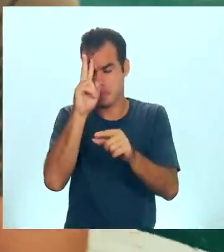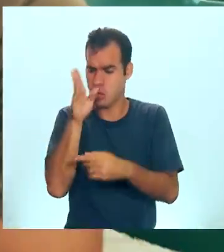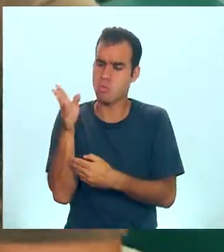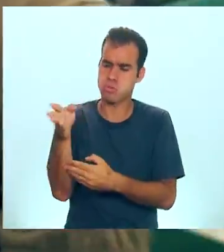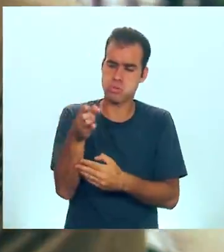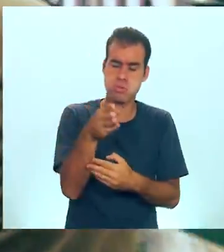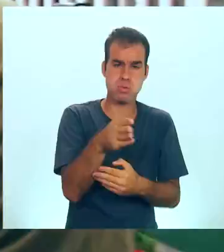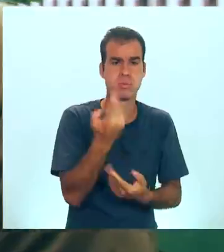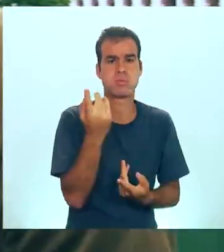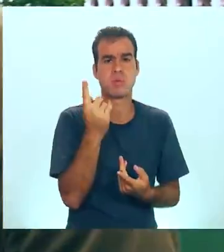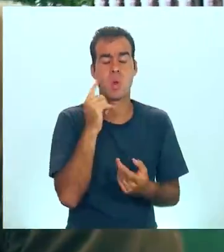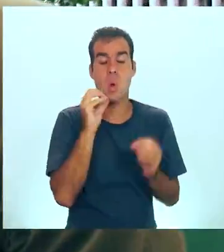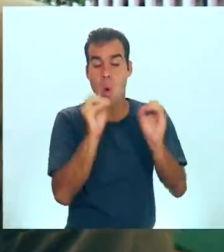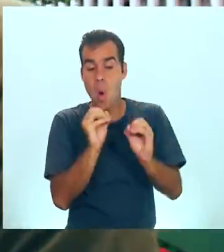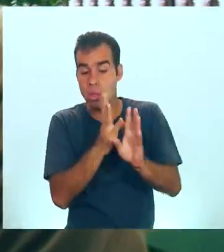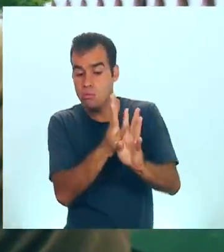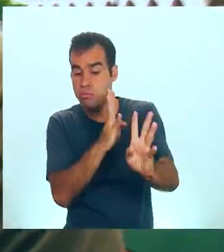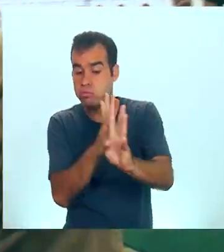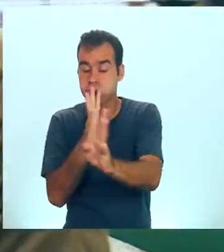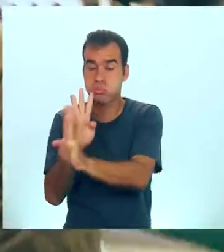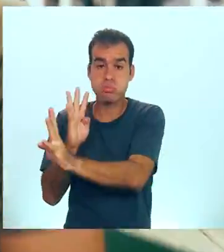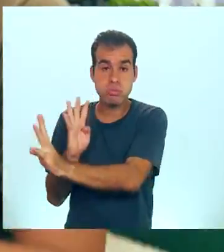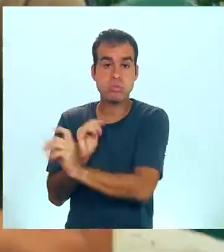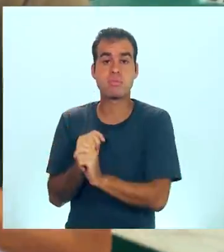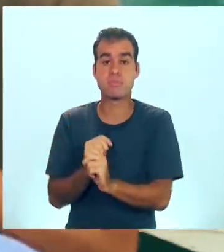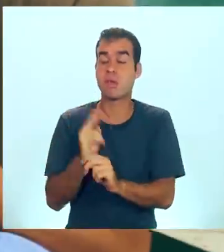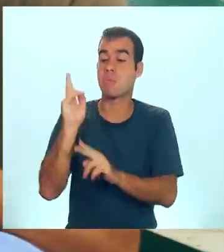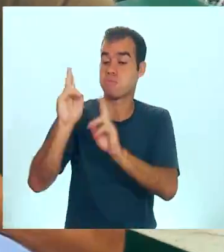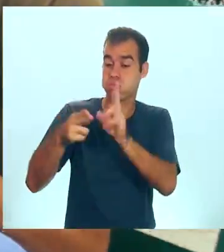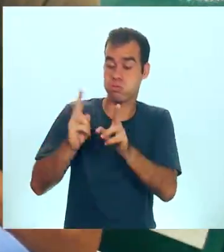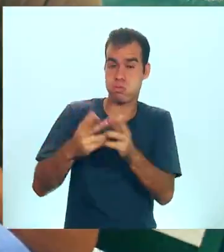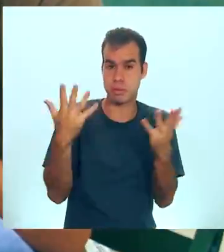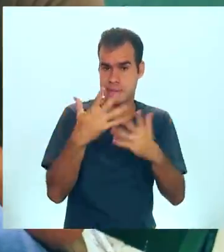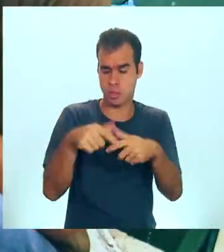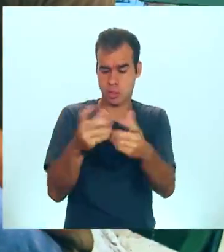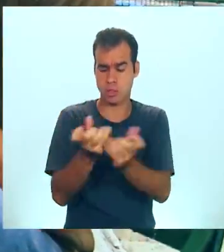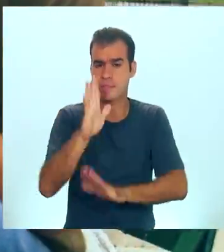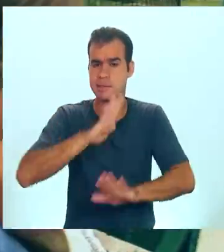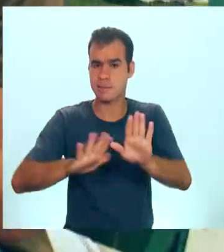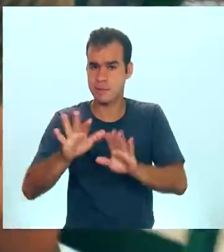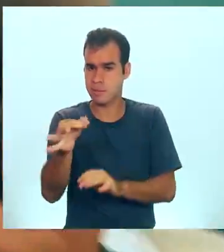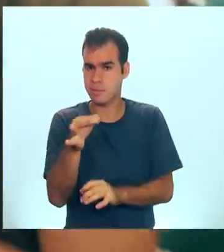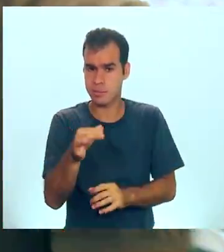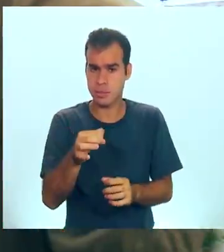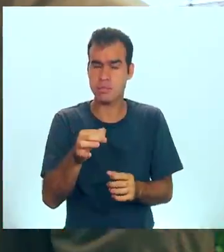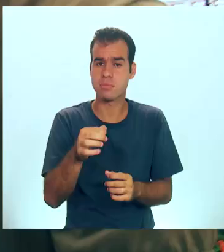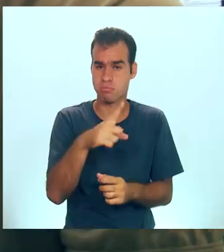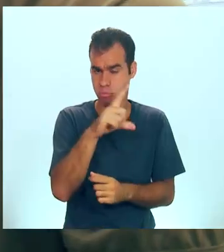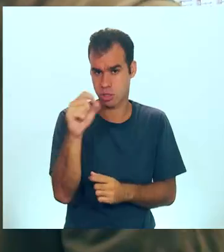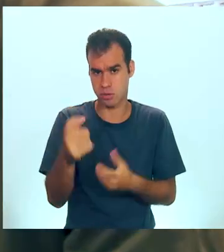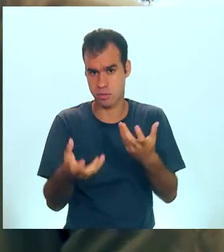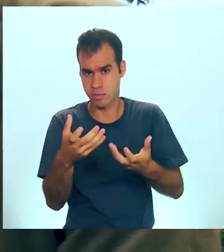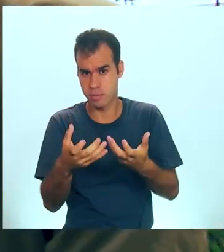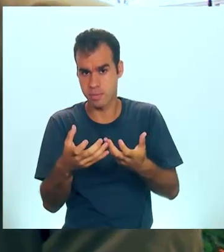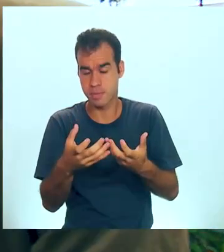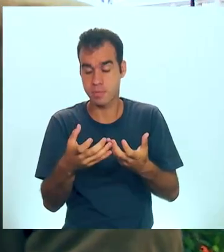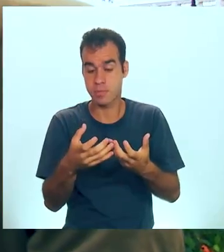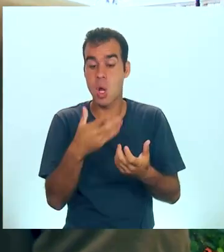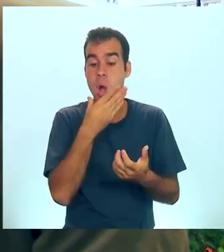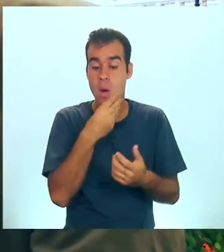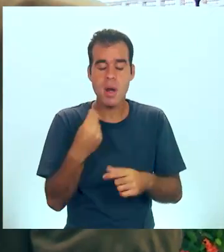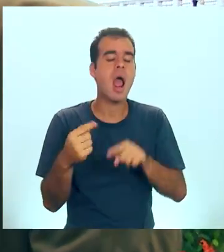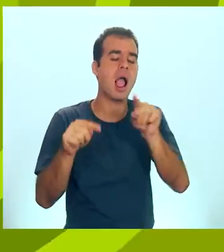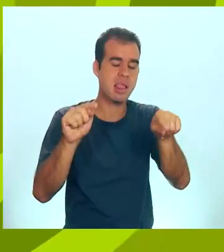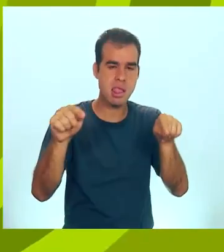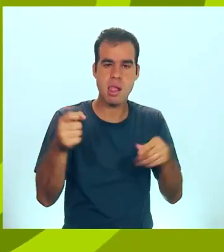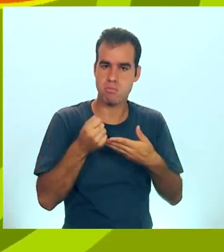labores productivas y muchas más han sido encomendadas por el Consejo de Defensa Municipal de Cienfuegos. Los jóvenes han estado presentes,